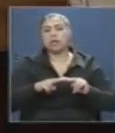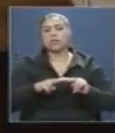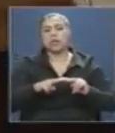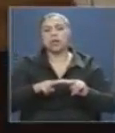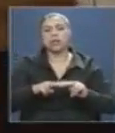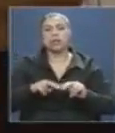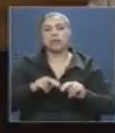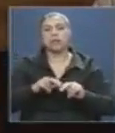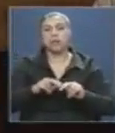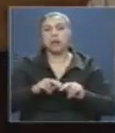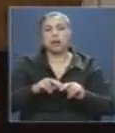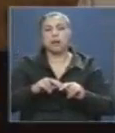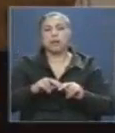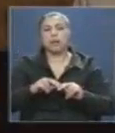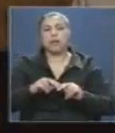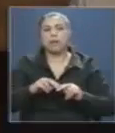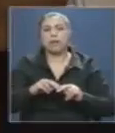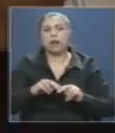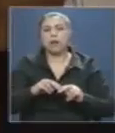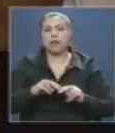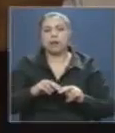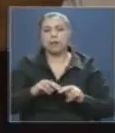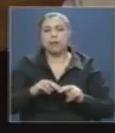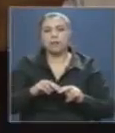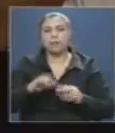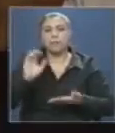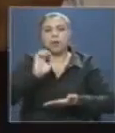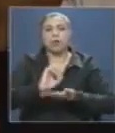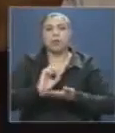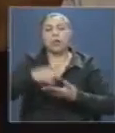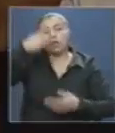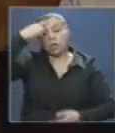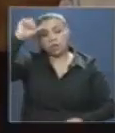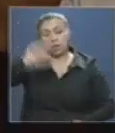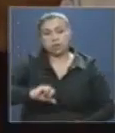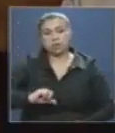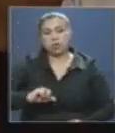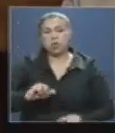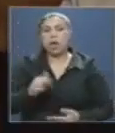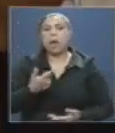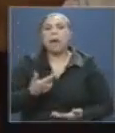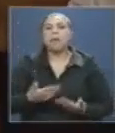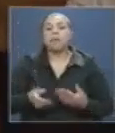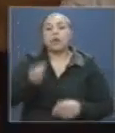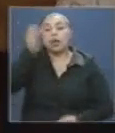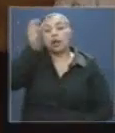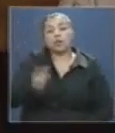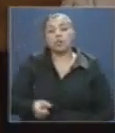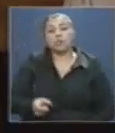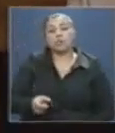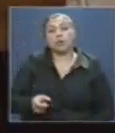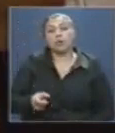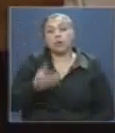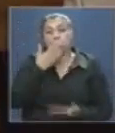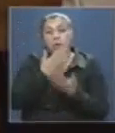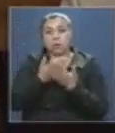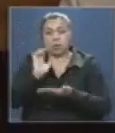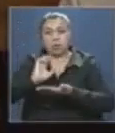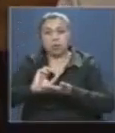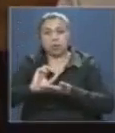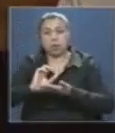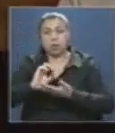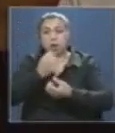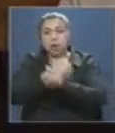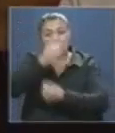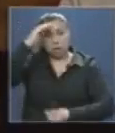quiero decírselo a la gente de Chile Vamos, no es coherente votar hoy día a favor de la privacidad del individuo, pero sin embargo cuando se trata del Estado